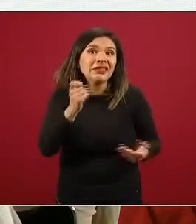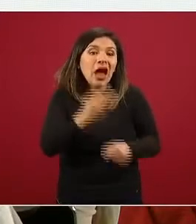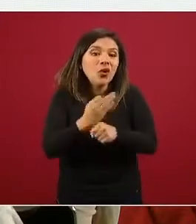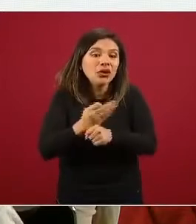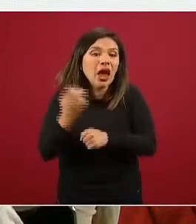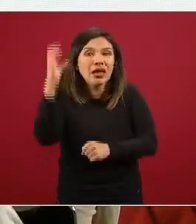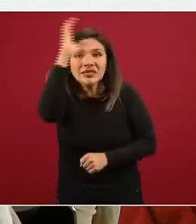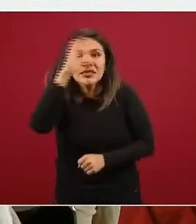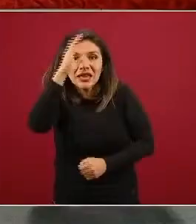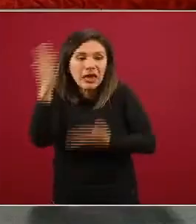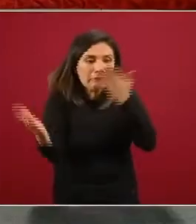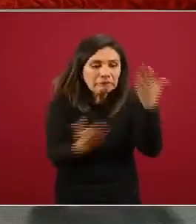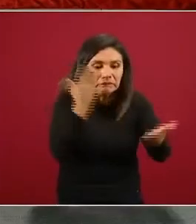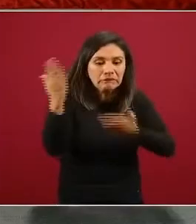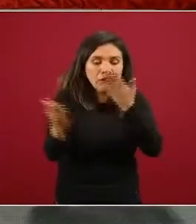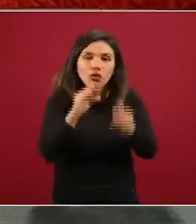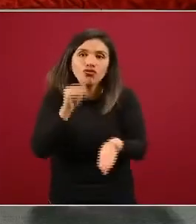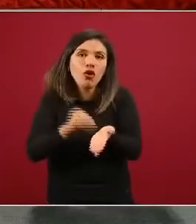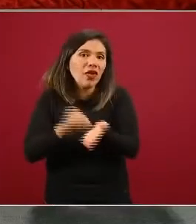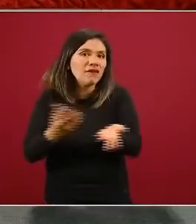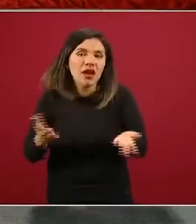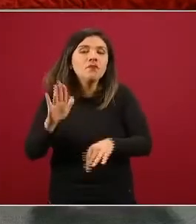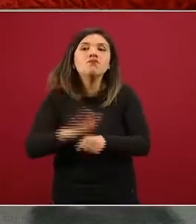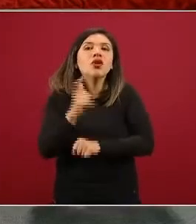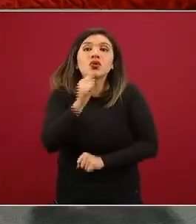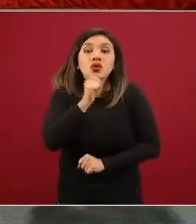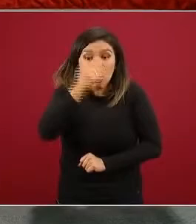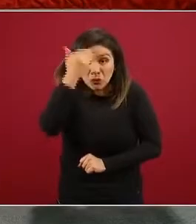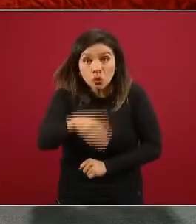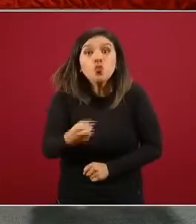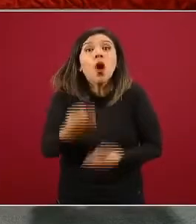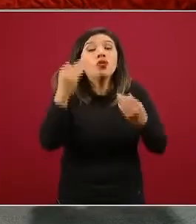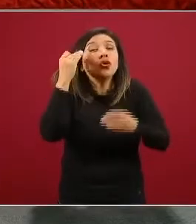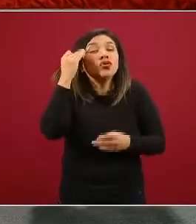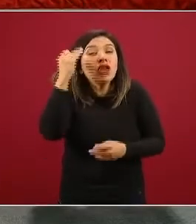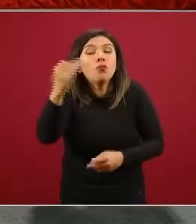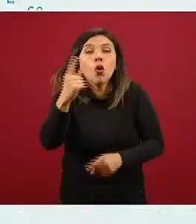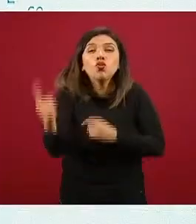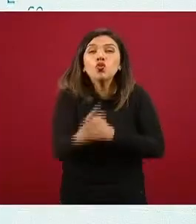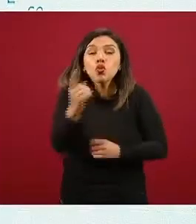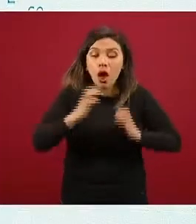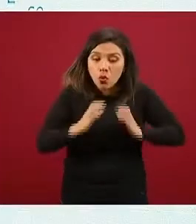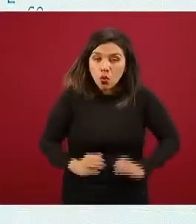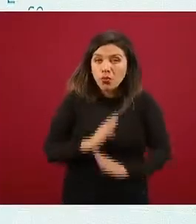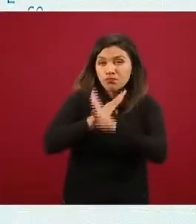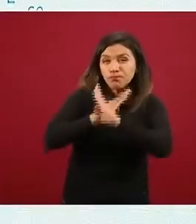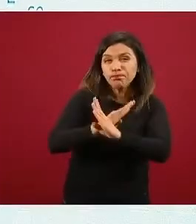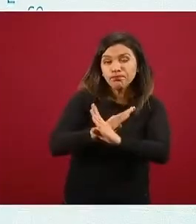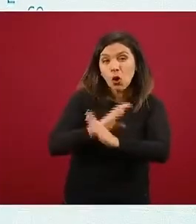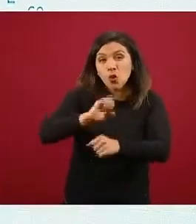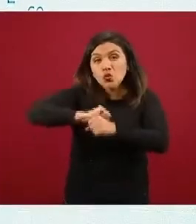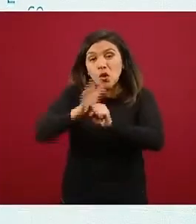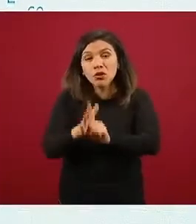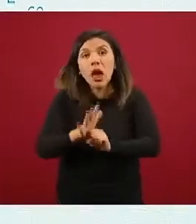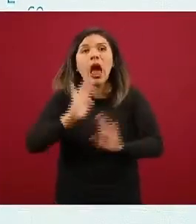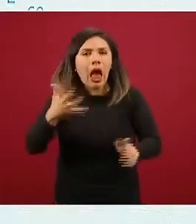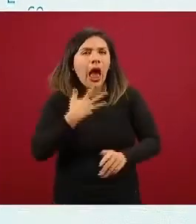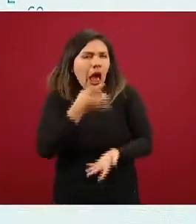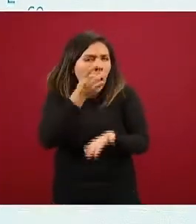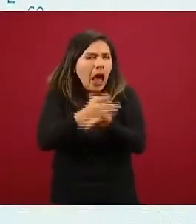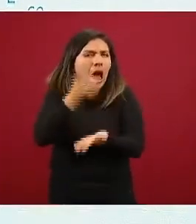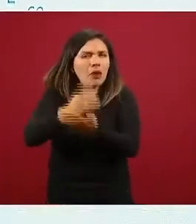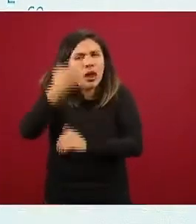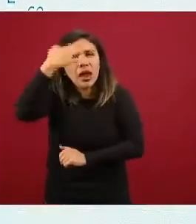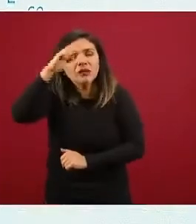situación que la ciencia todavía no ha determinado, porque no se conoce cuánto dura la inmunidad a COVID. La experiencia que se tiene es